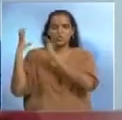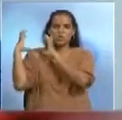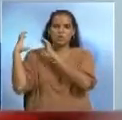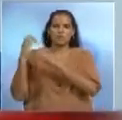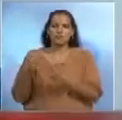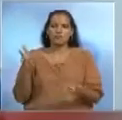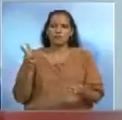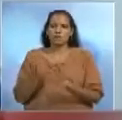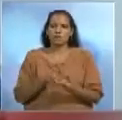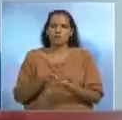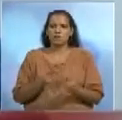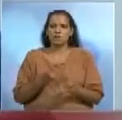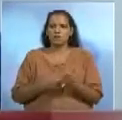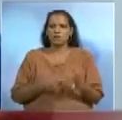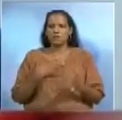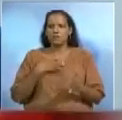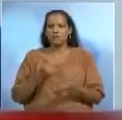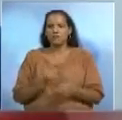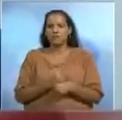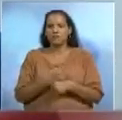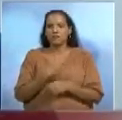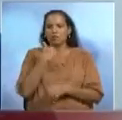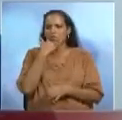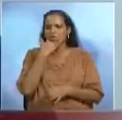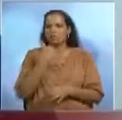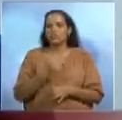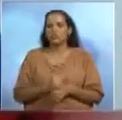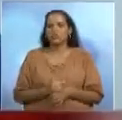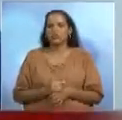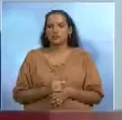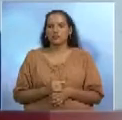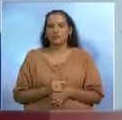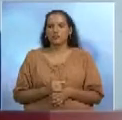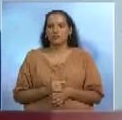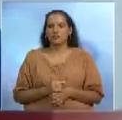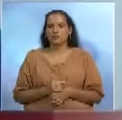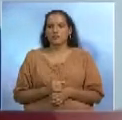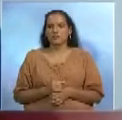haciéndole conocer que ellos estaban violando